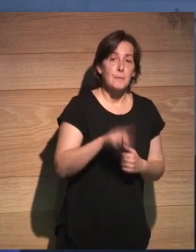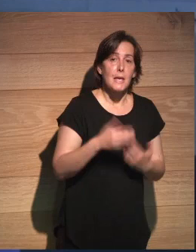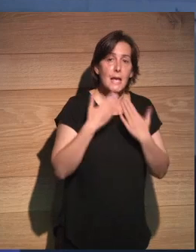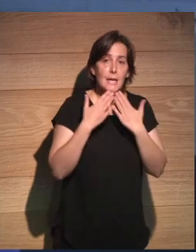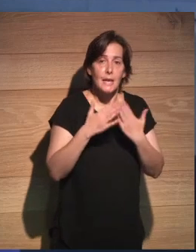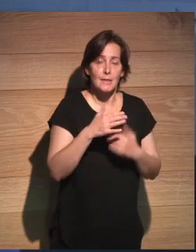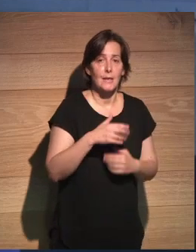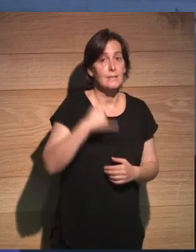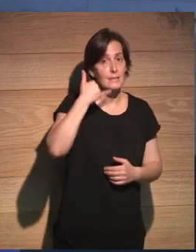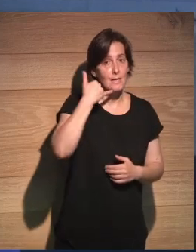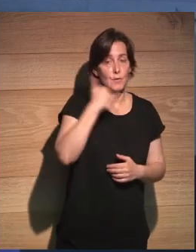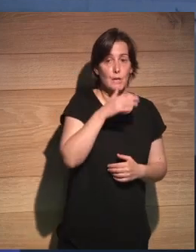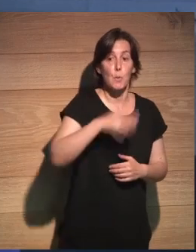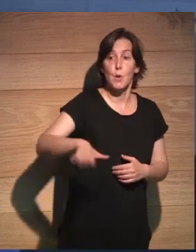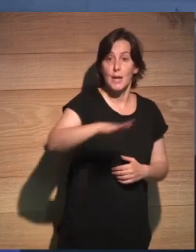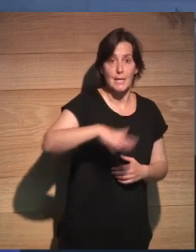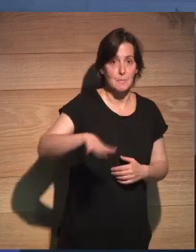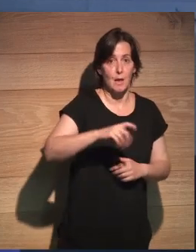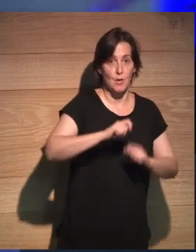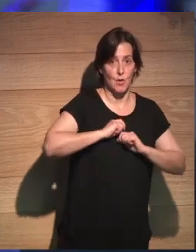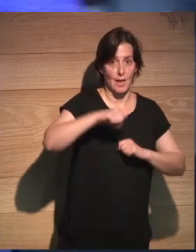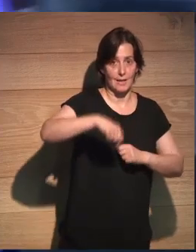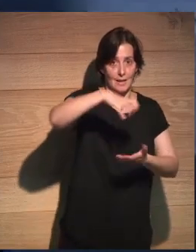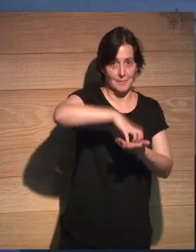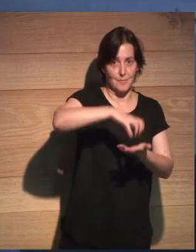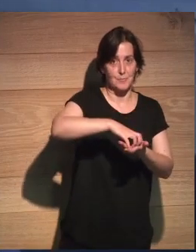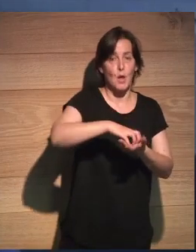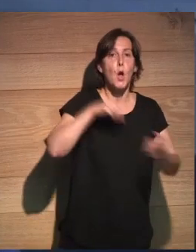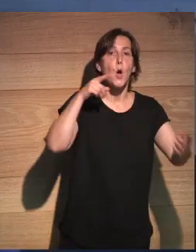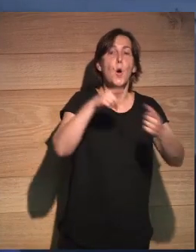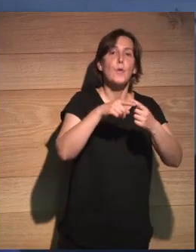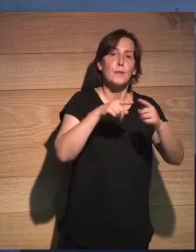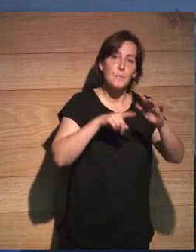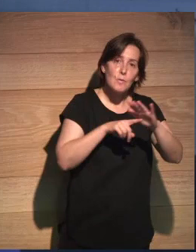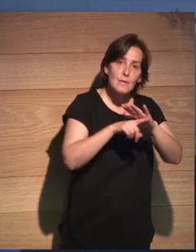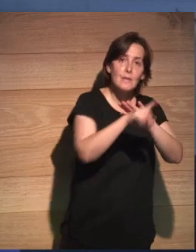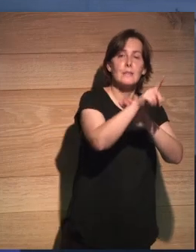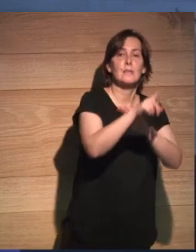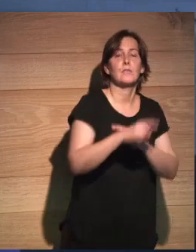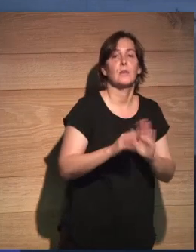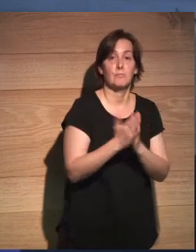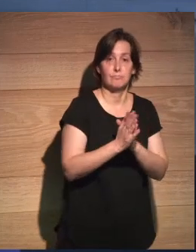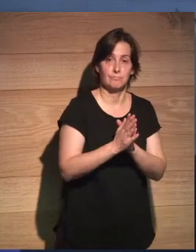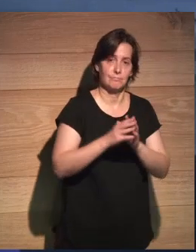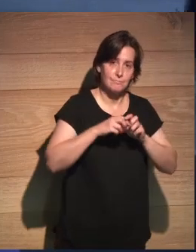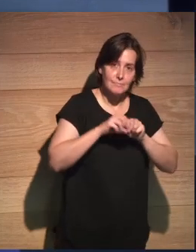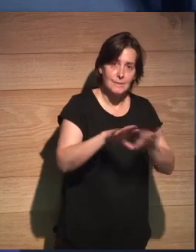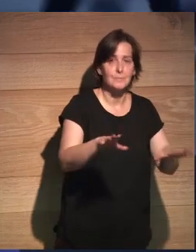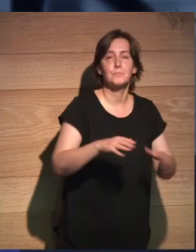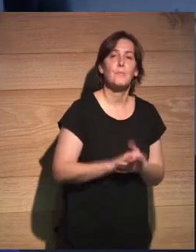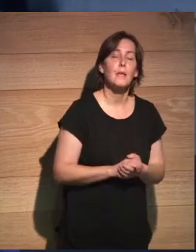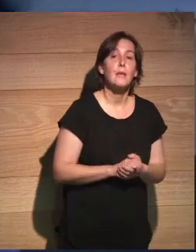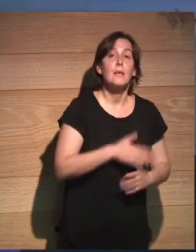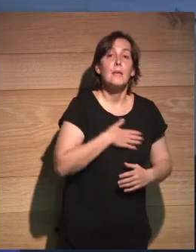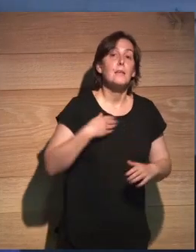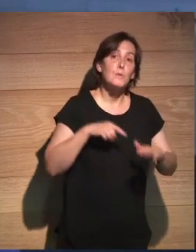nos ha cedido generosamente un espacio en este edificio para desarrollar las labores de edición. Queremos